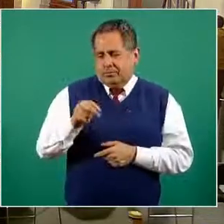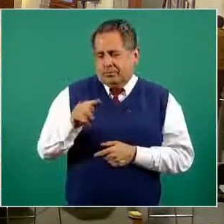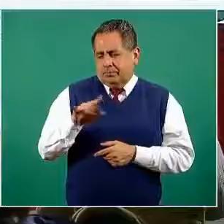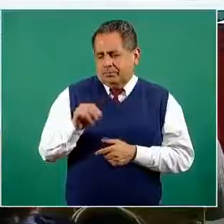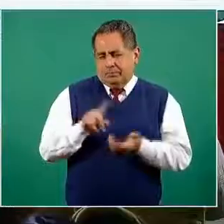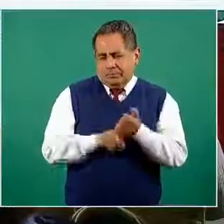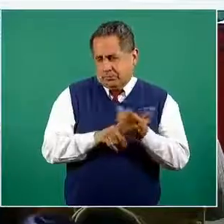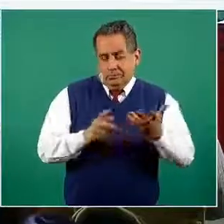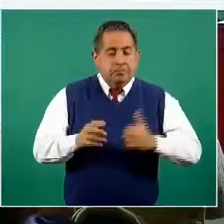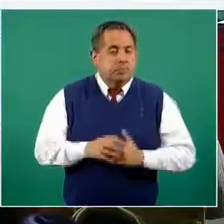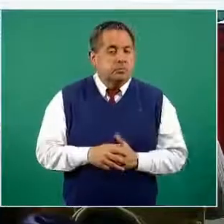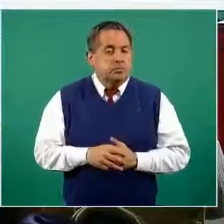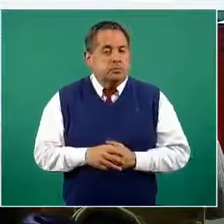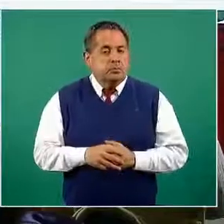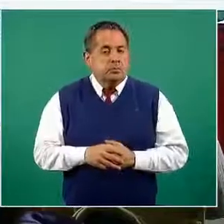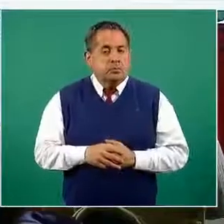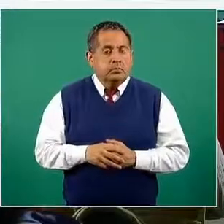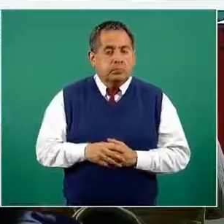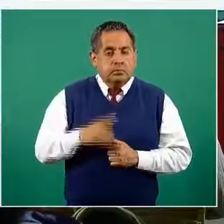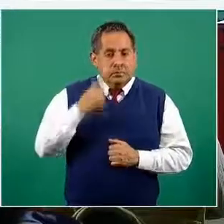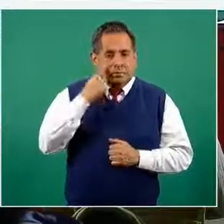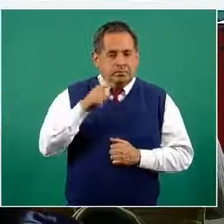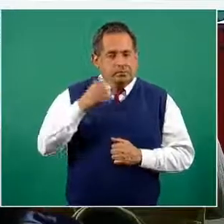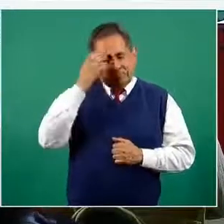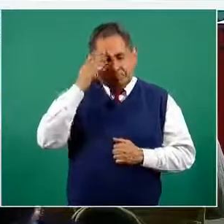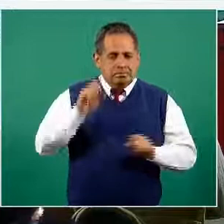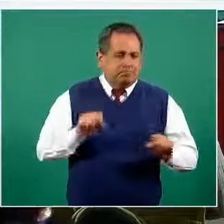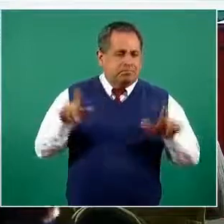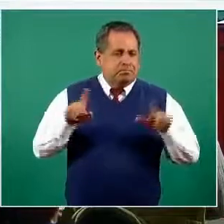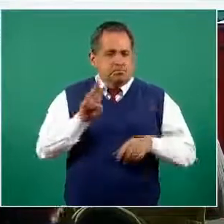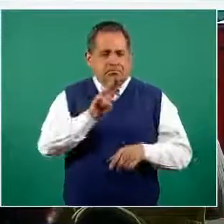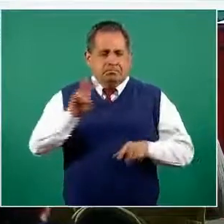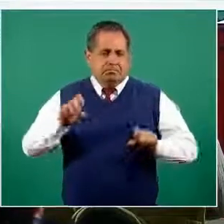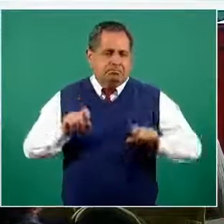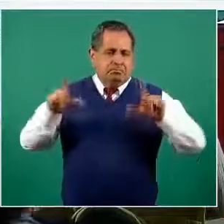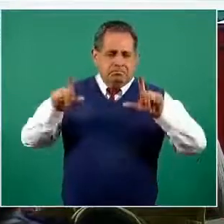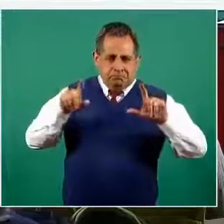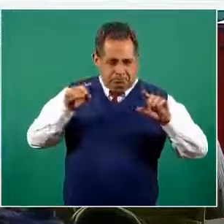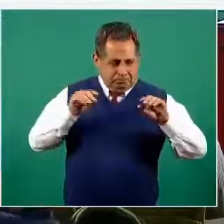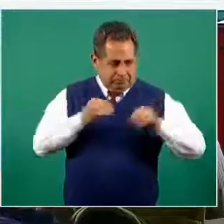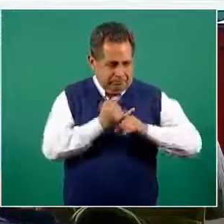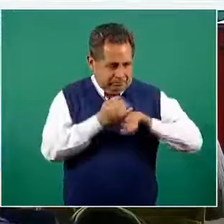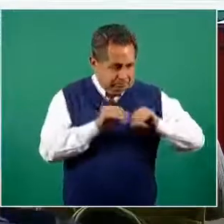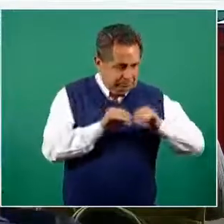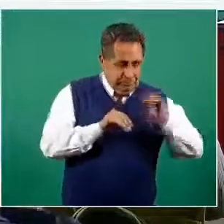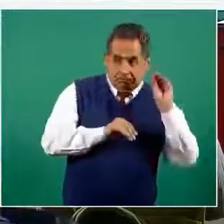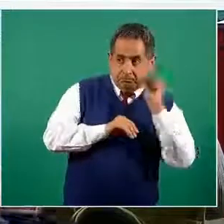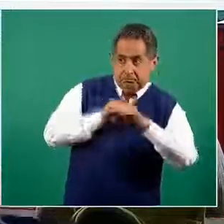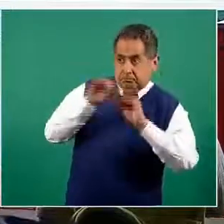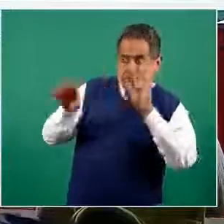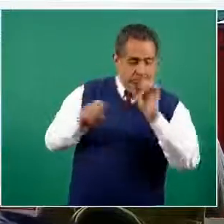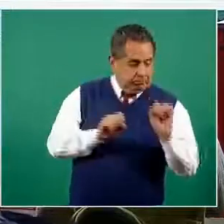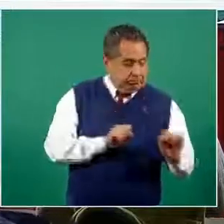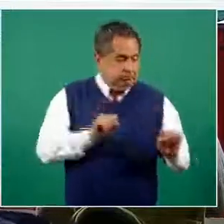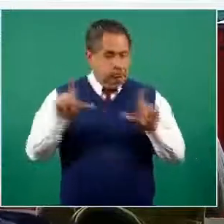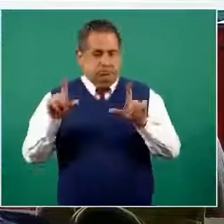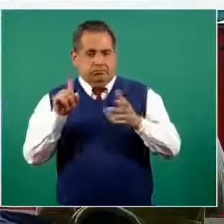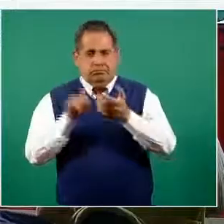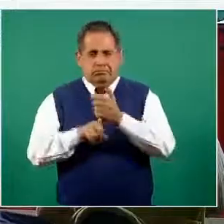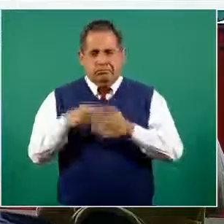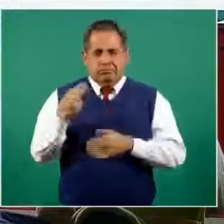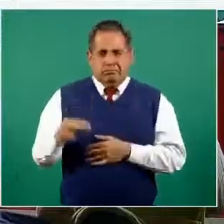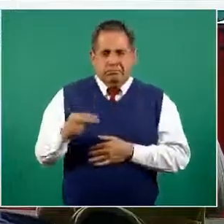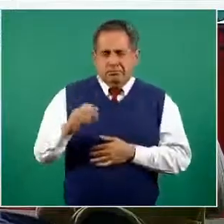La gente de la plataforma GSAID, que es una plataforma donde se depositan estas secuencias, les denomina